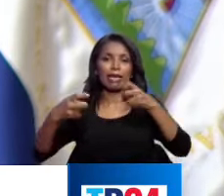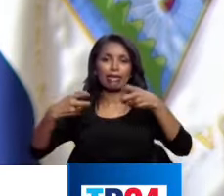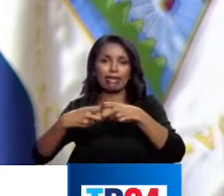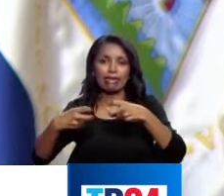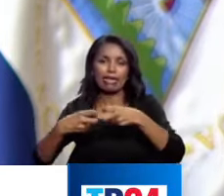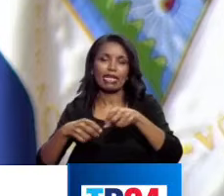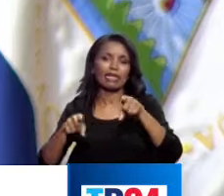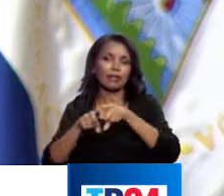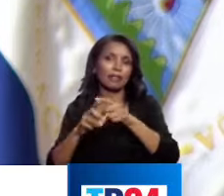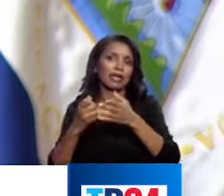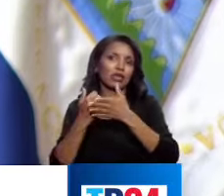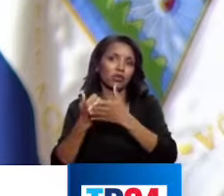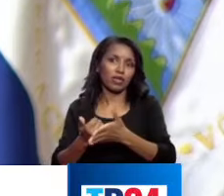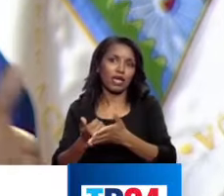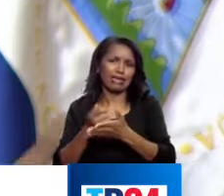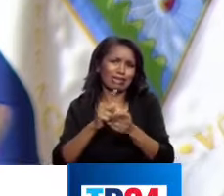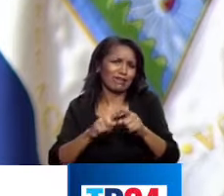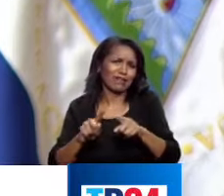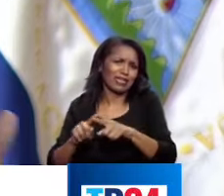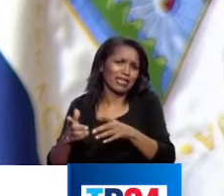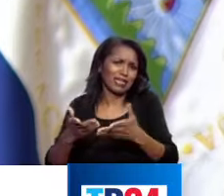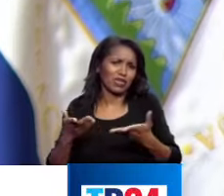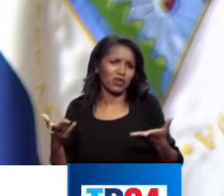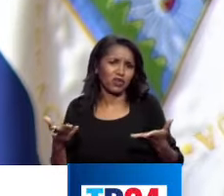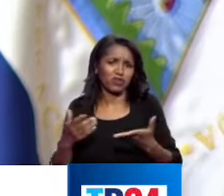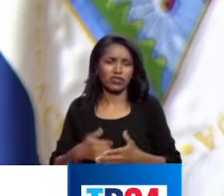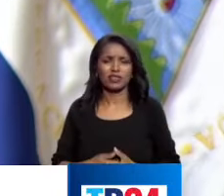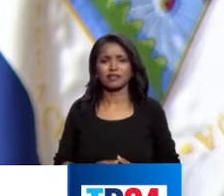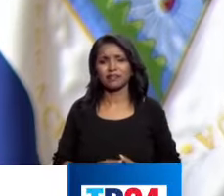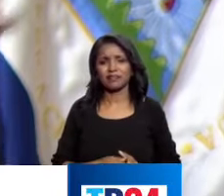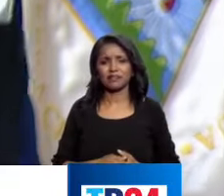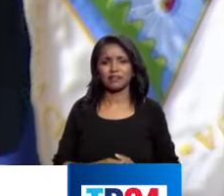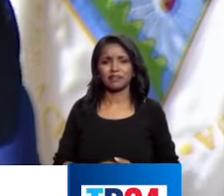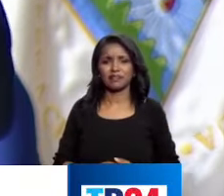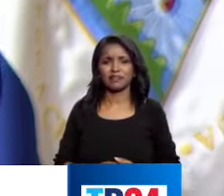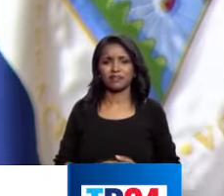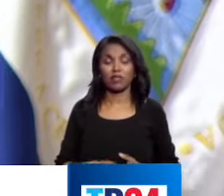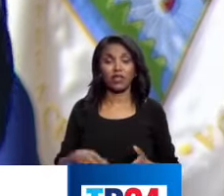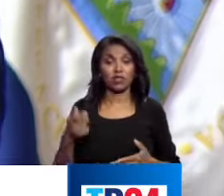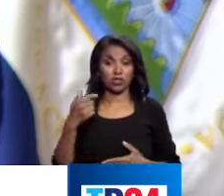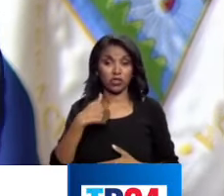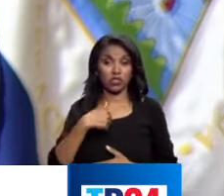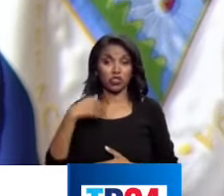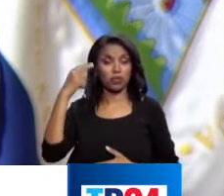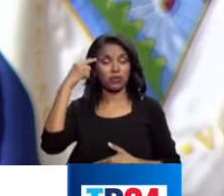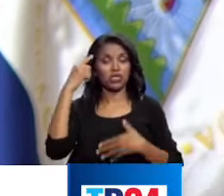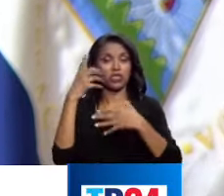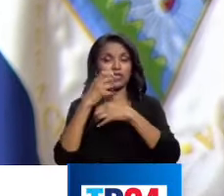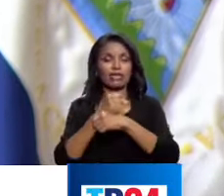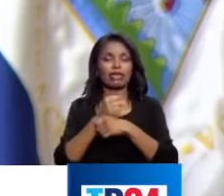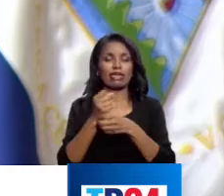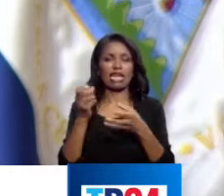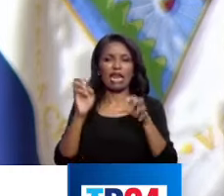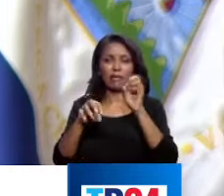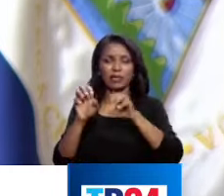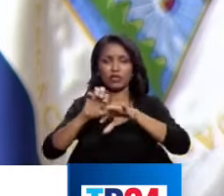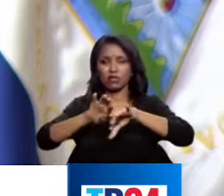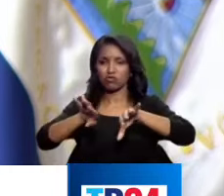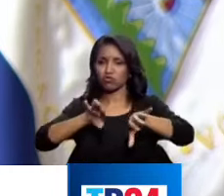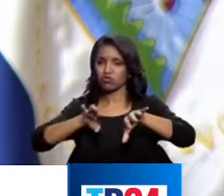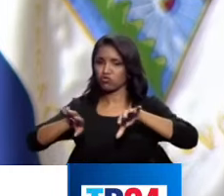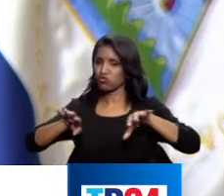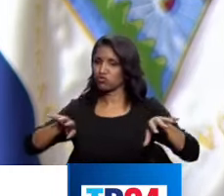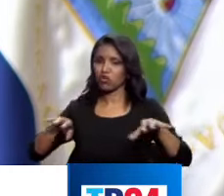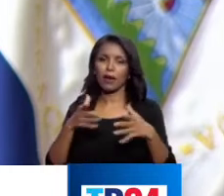de la construcción y además hacer la división y la separación de desechos. Y esto tiene que bajar del gobierno central a la descentralización.